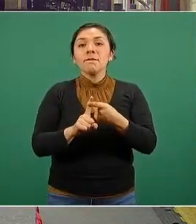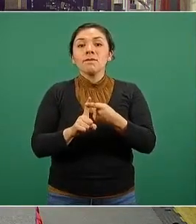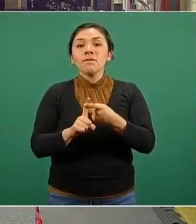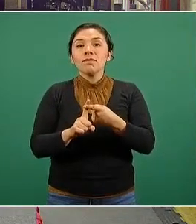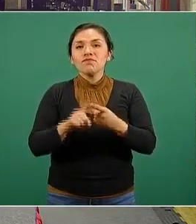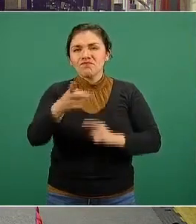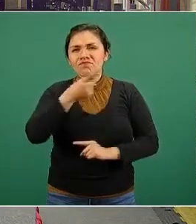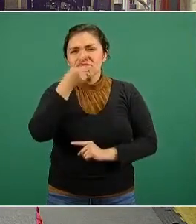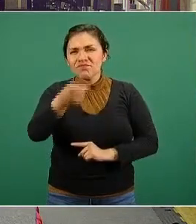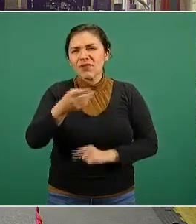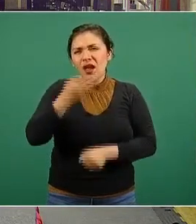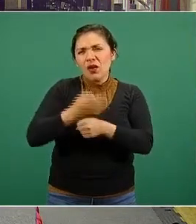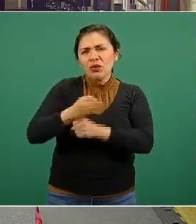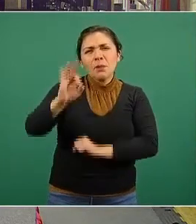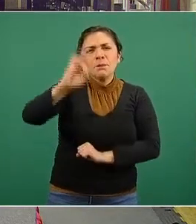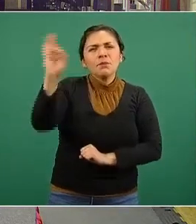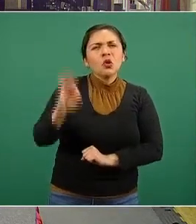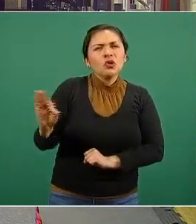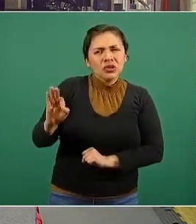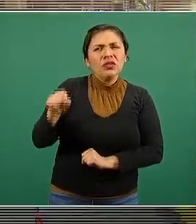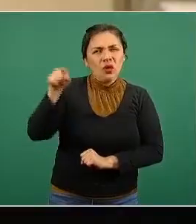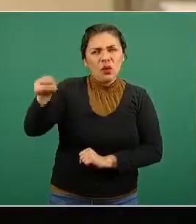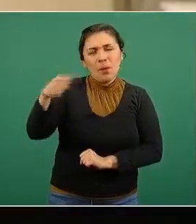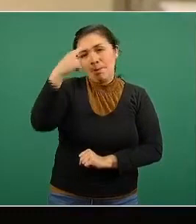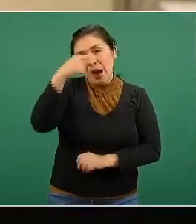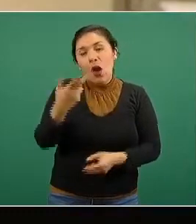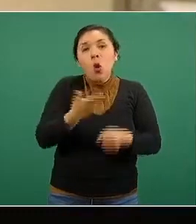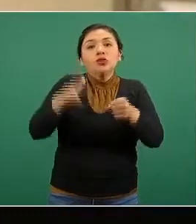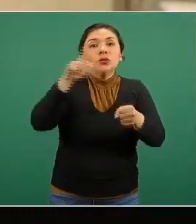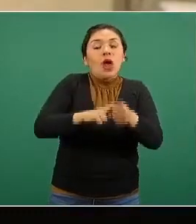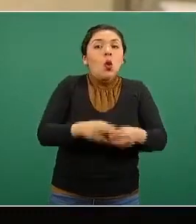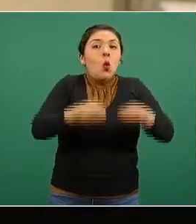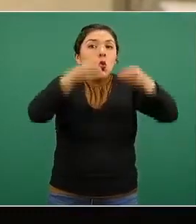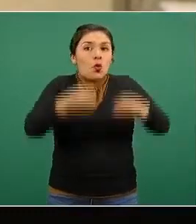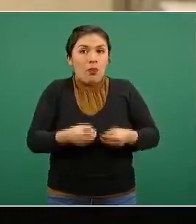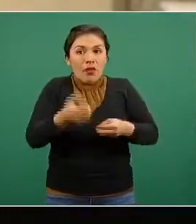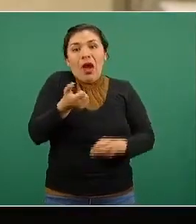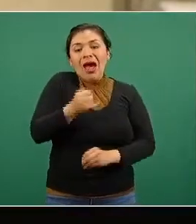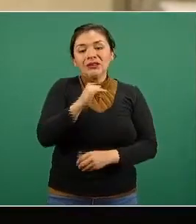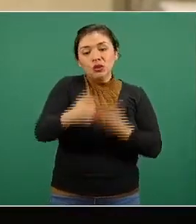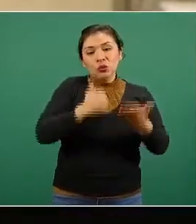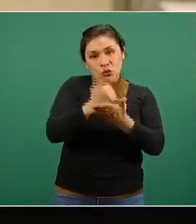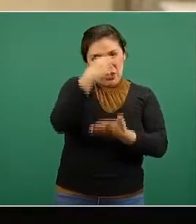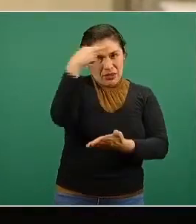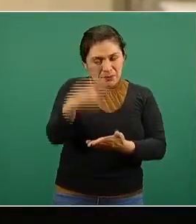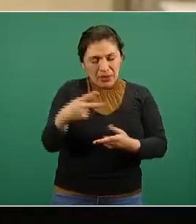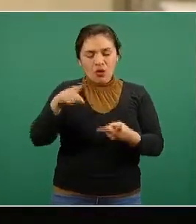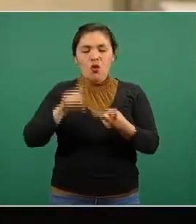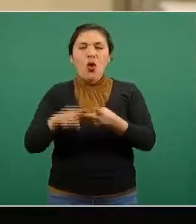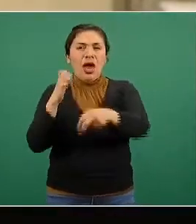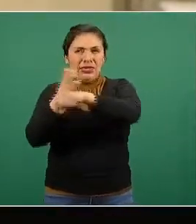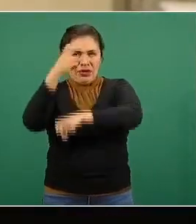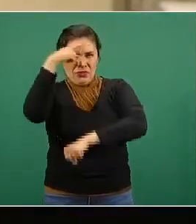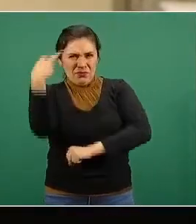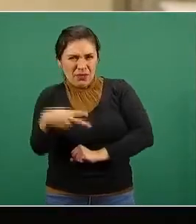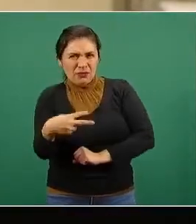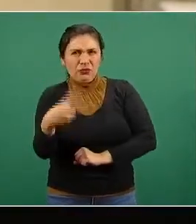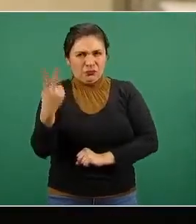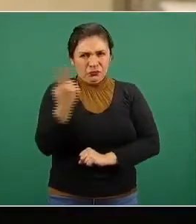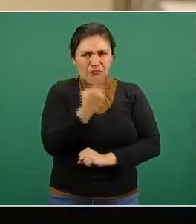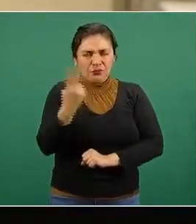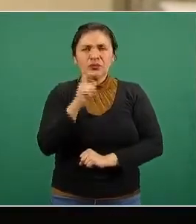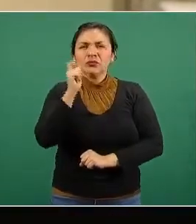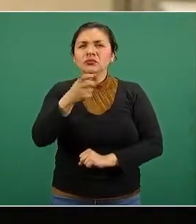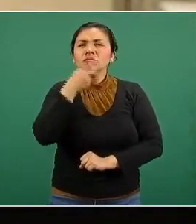este porcentaje que usted está hablando ahorita de ocupación hospitalaria, tanto en la Ciudad de México como en este caso el del Estado de México, que